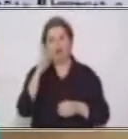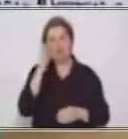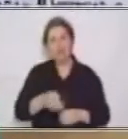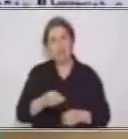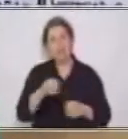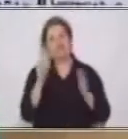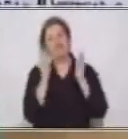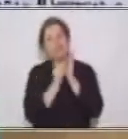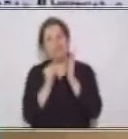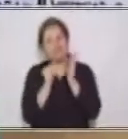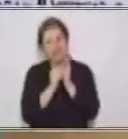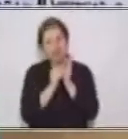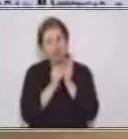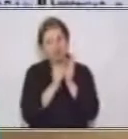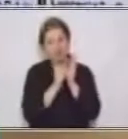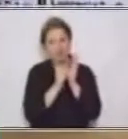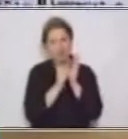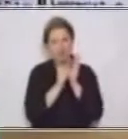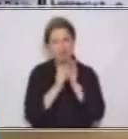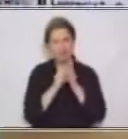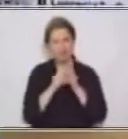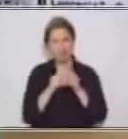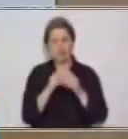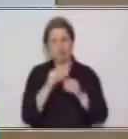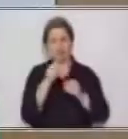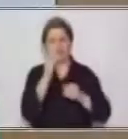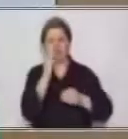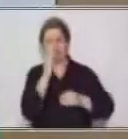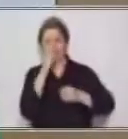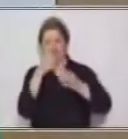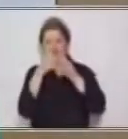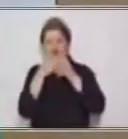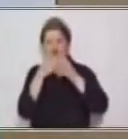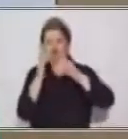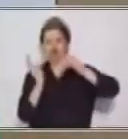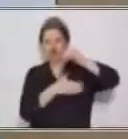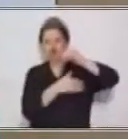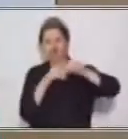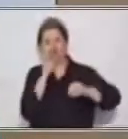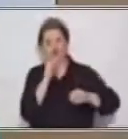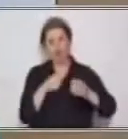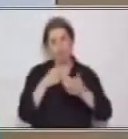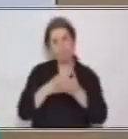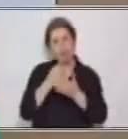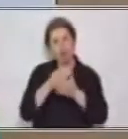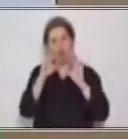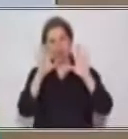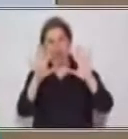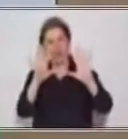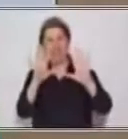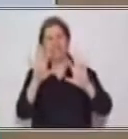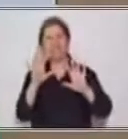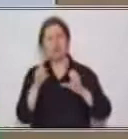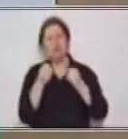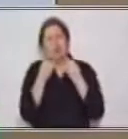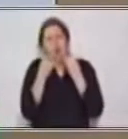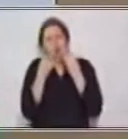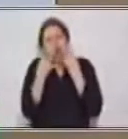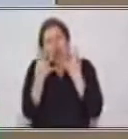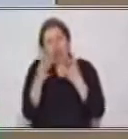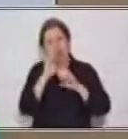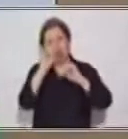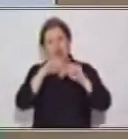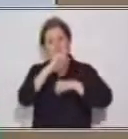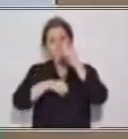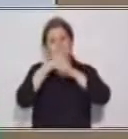quetzales. La cebolla valía 2.50 y pagó 10. ¿Cuántas frutas y verduras compró Lucrecia?